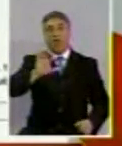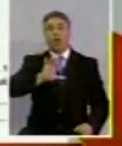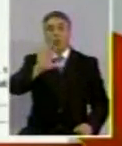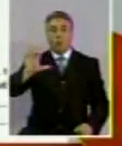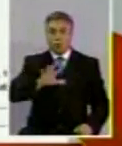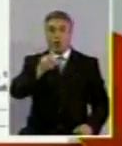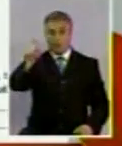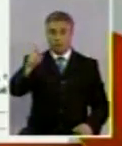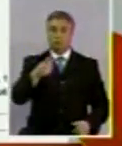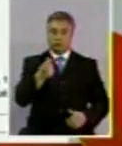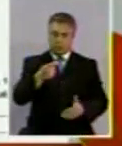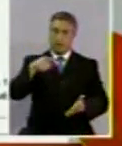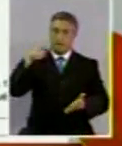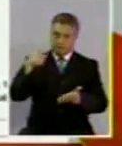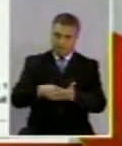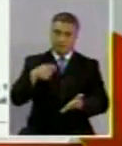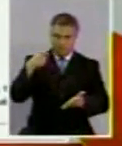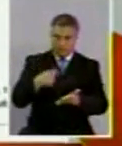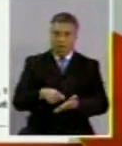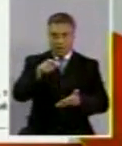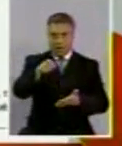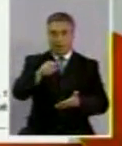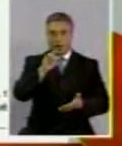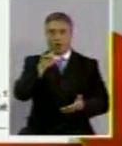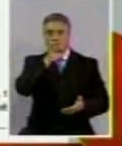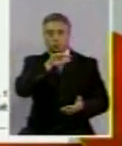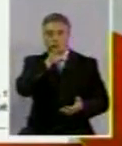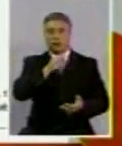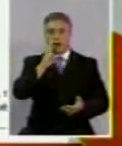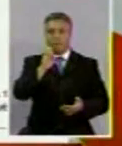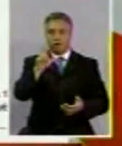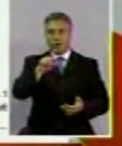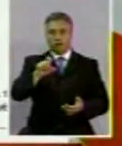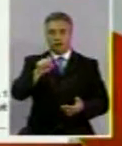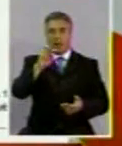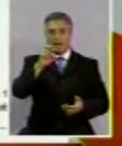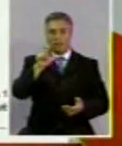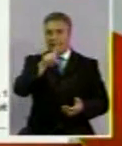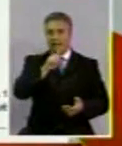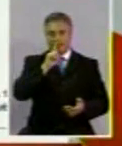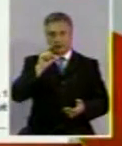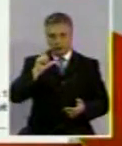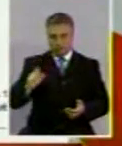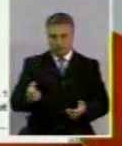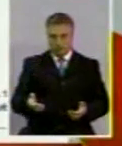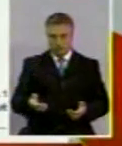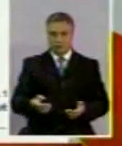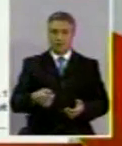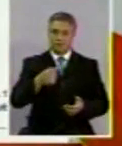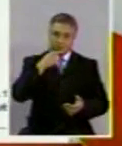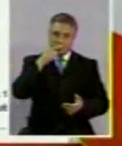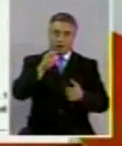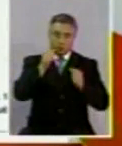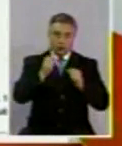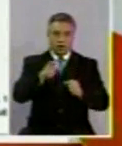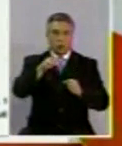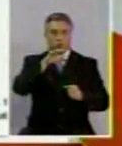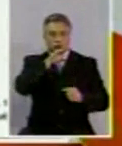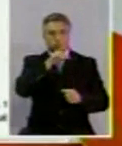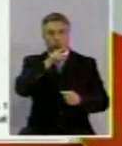donde se paga por usar bolsas de plástico. Una interesante nota del que pueden hacer ya uso